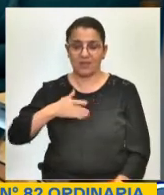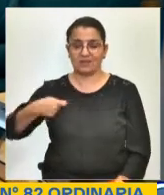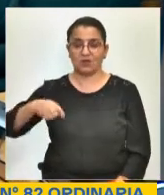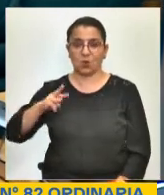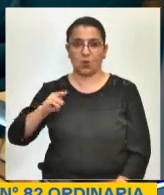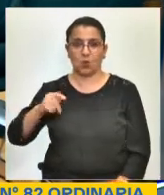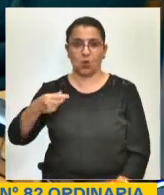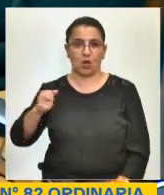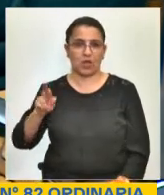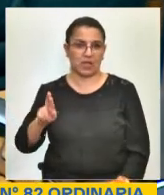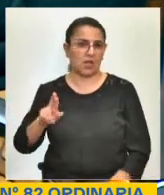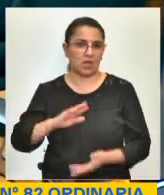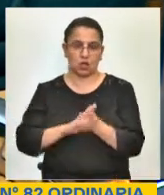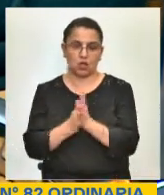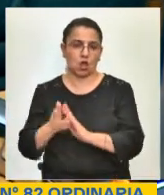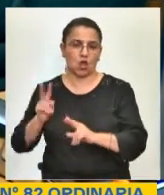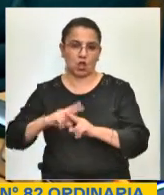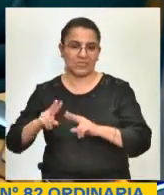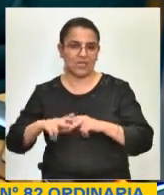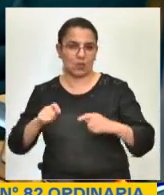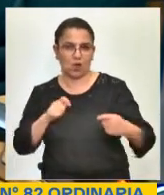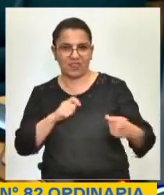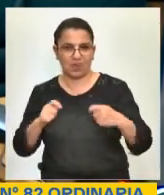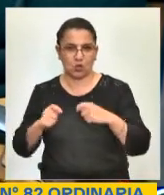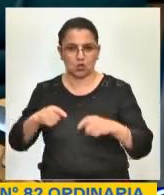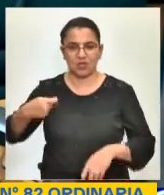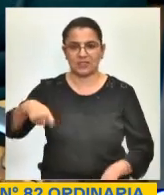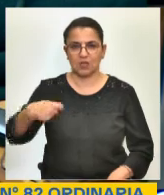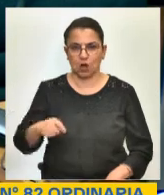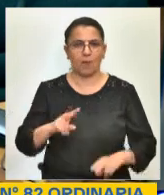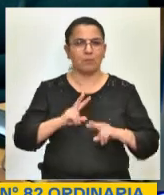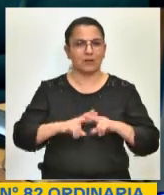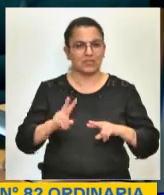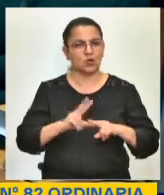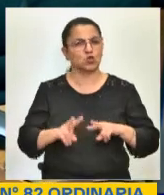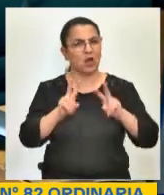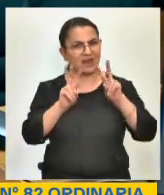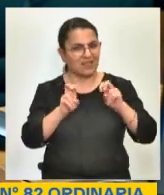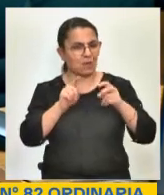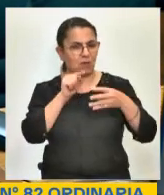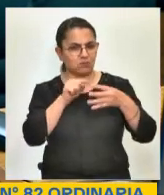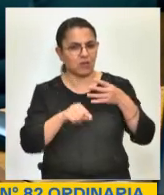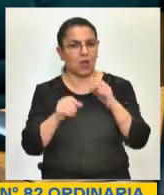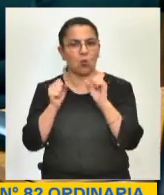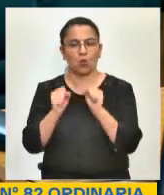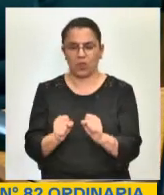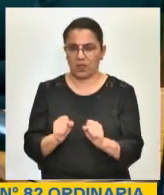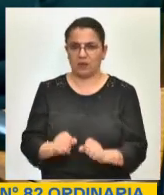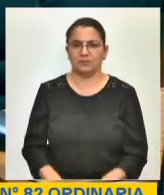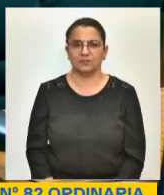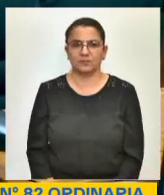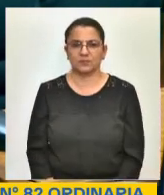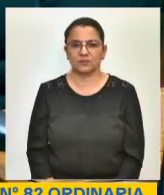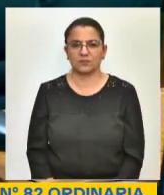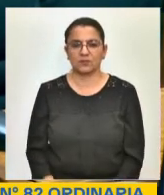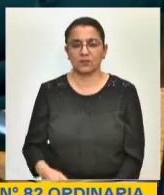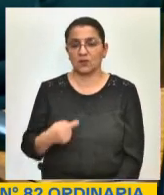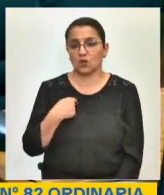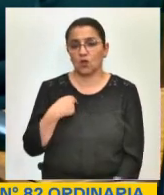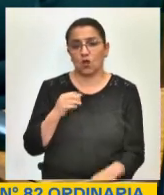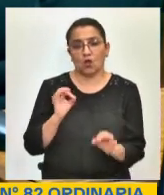en en la discusión en el senado para poder destrabar una serie de temas y que se pudieran resolver Y yo